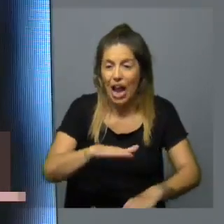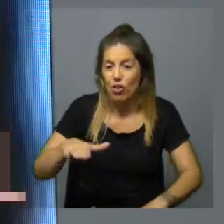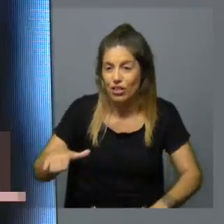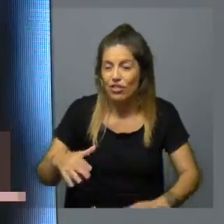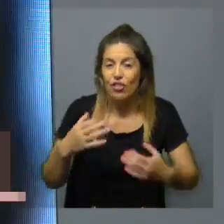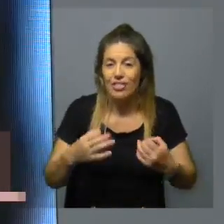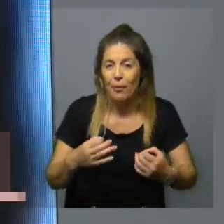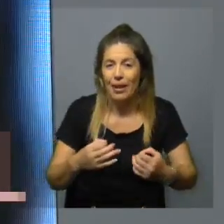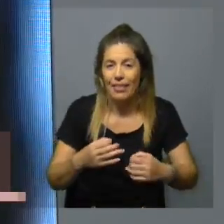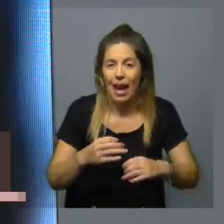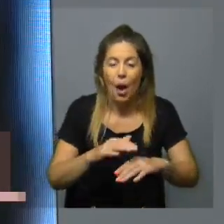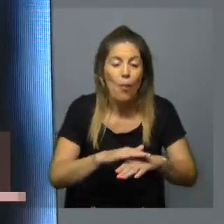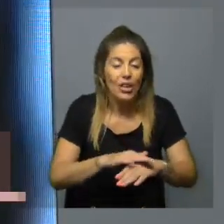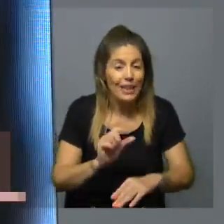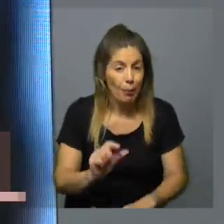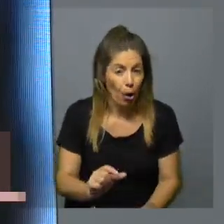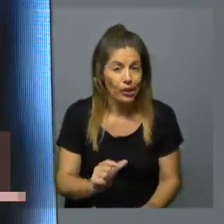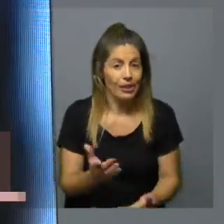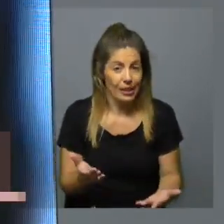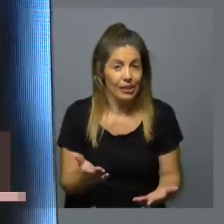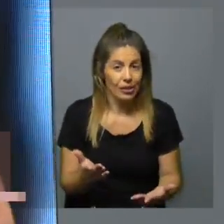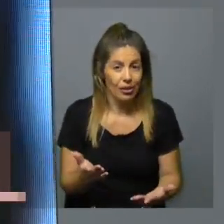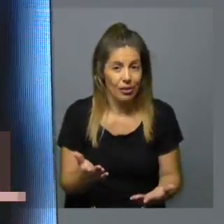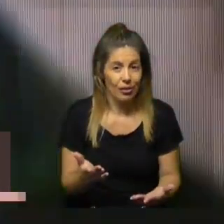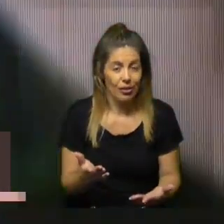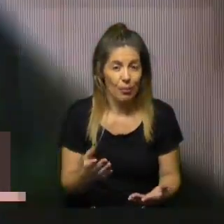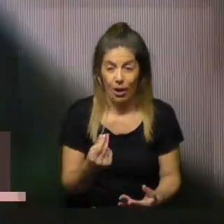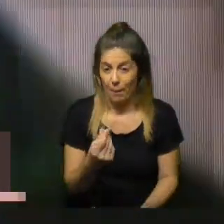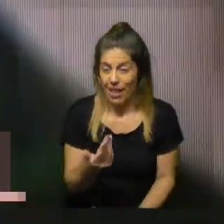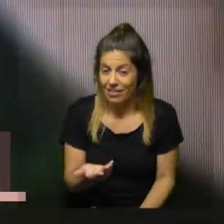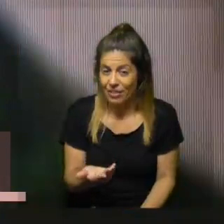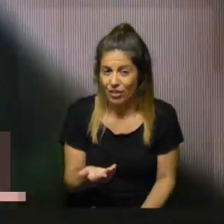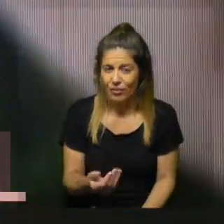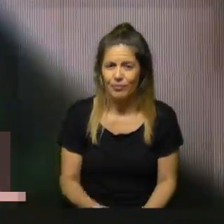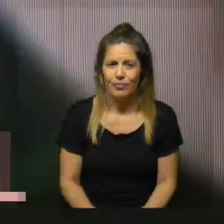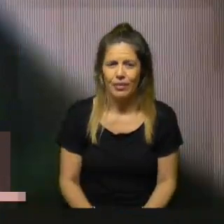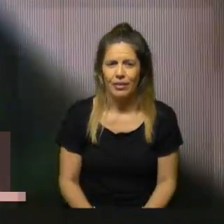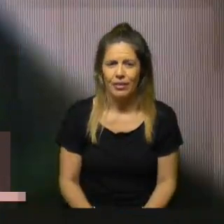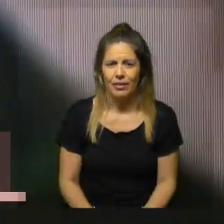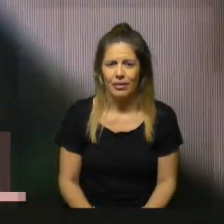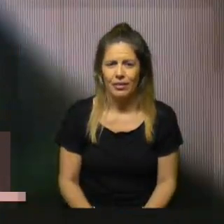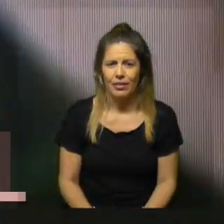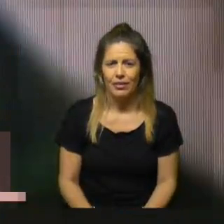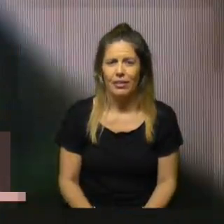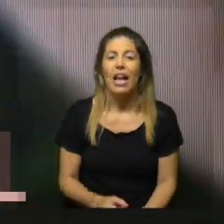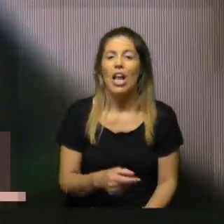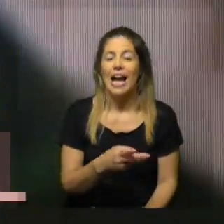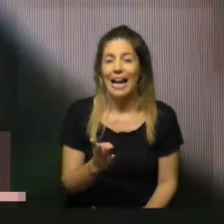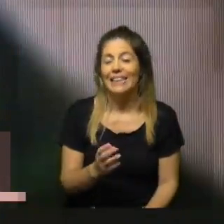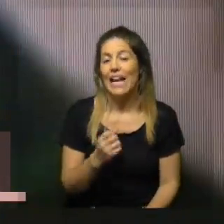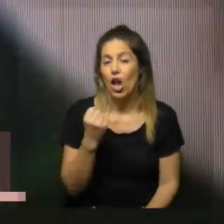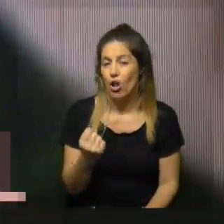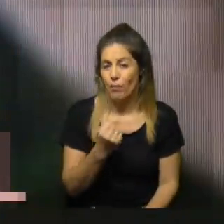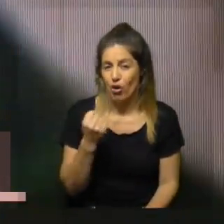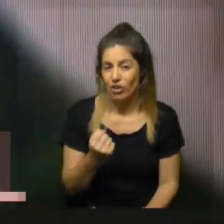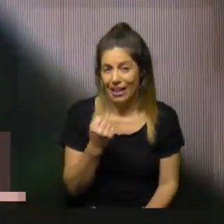realmente, ponete poquito que hace así, te pones a llorar. Claro, ¿no? Yo creo que la cantidad es lo que importa. Sí, bueno. Porque si ponemos poca cantidad, como a